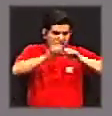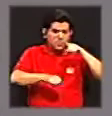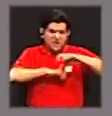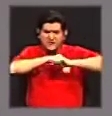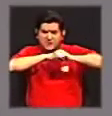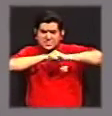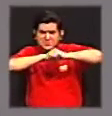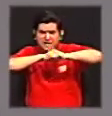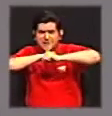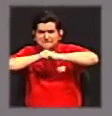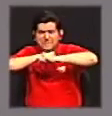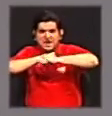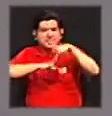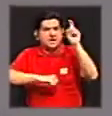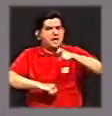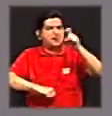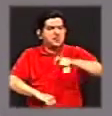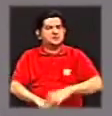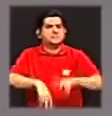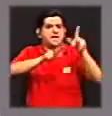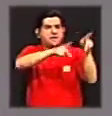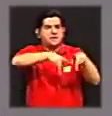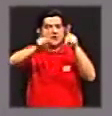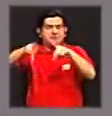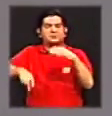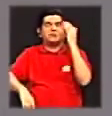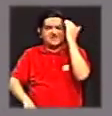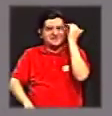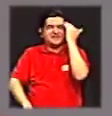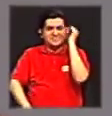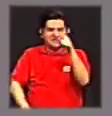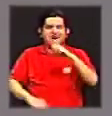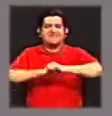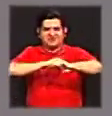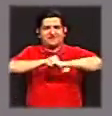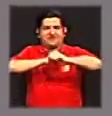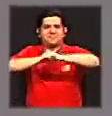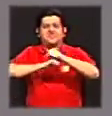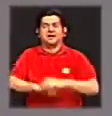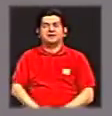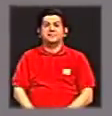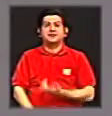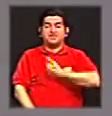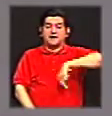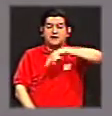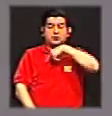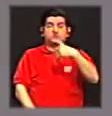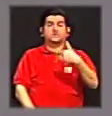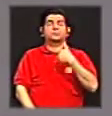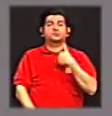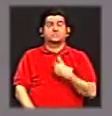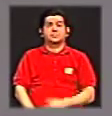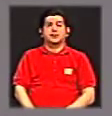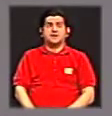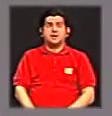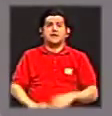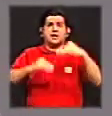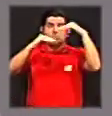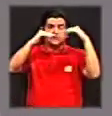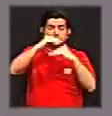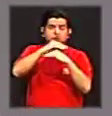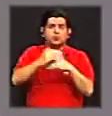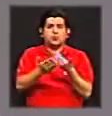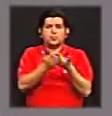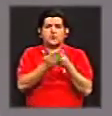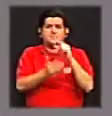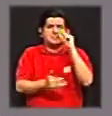campañas, evidentemente hay que hacerlo entre las personas que conocen las campañas. Entonces tenemos submuestras un poco más